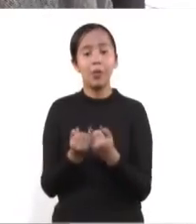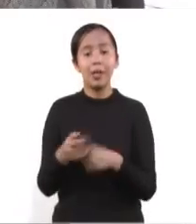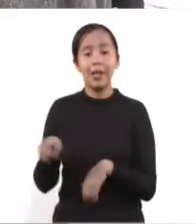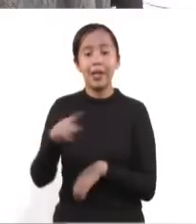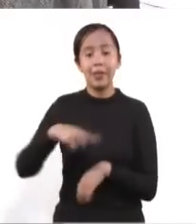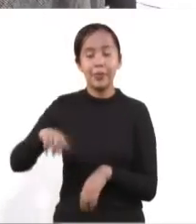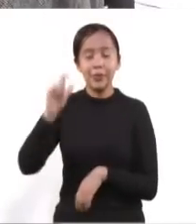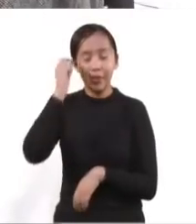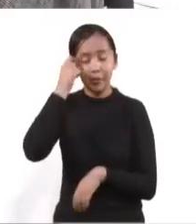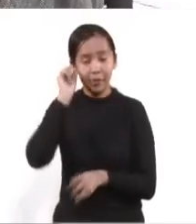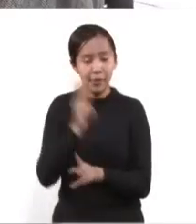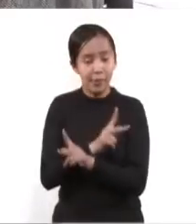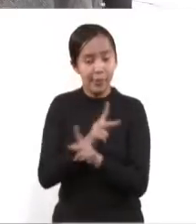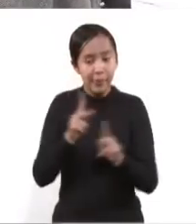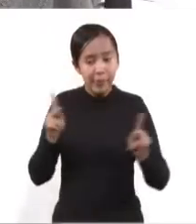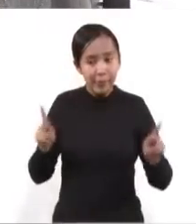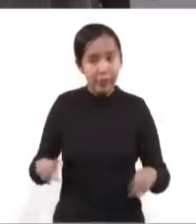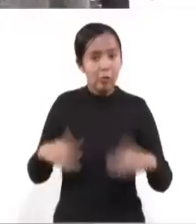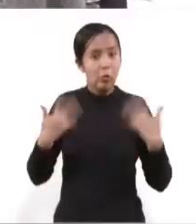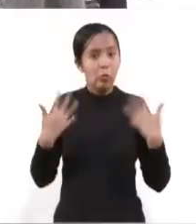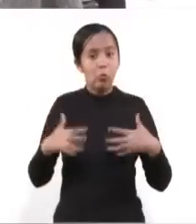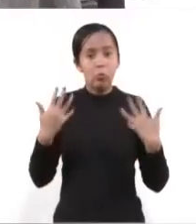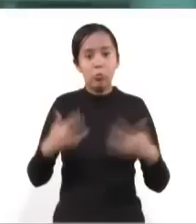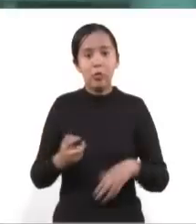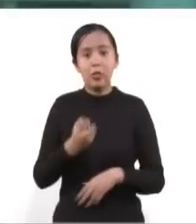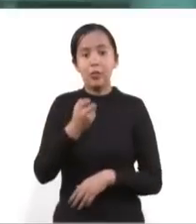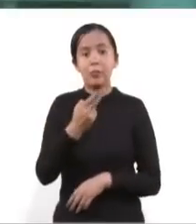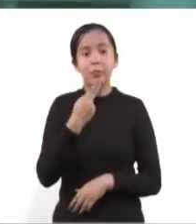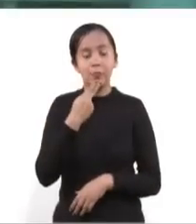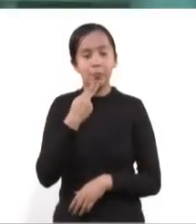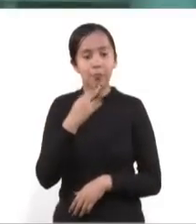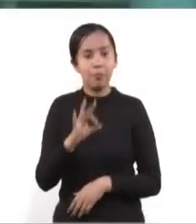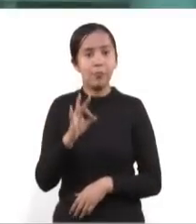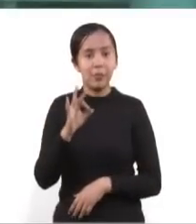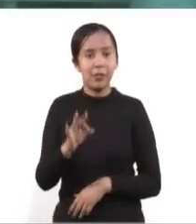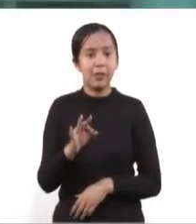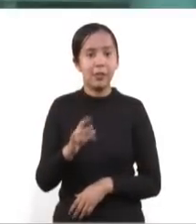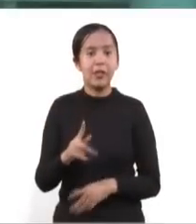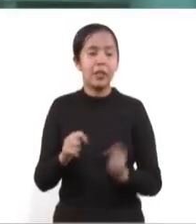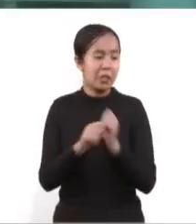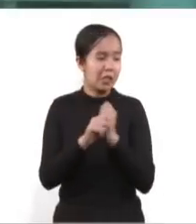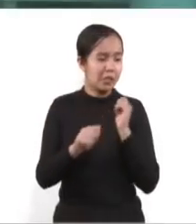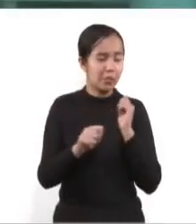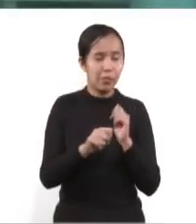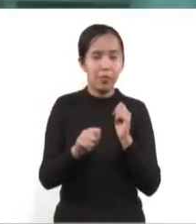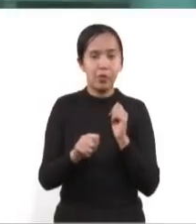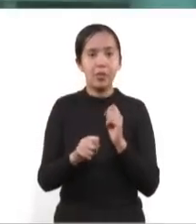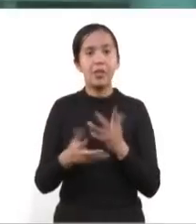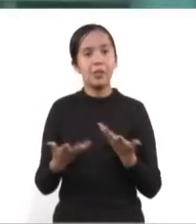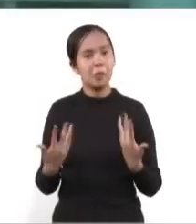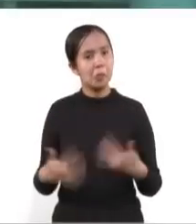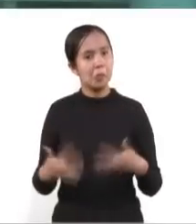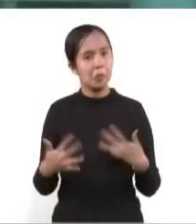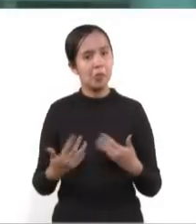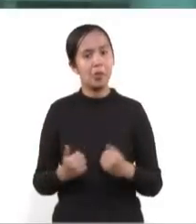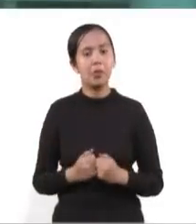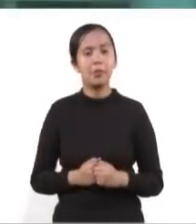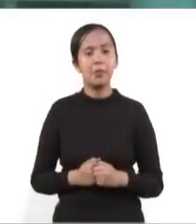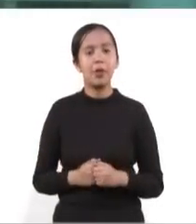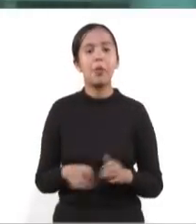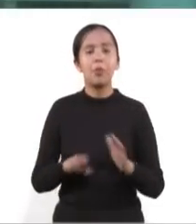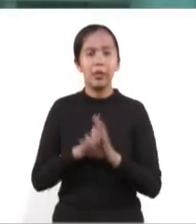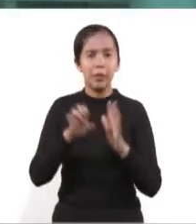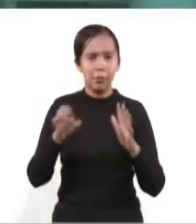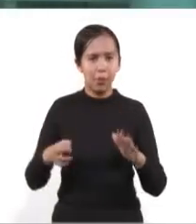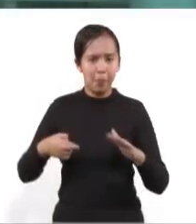servicio público de energía eléctrica y del servicio de transporte público para la zona metropolitana del Valle de México. Porque en el